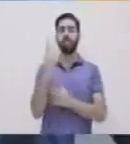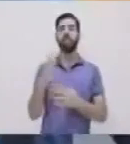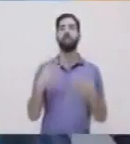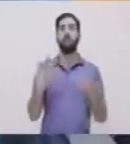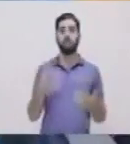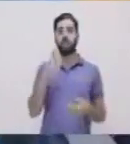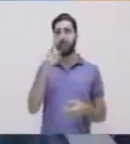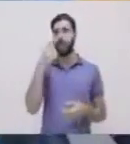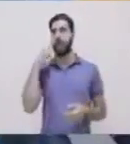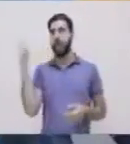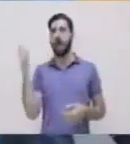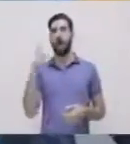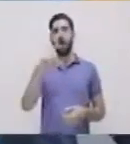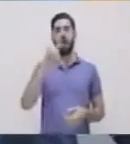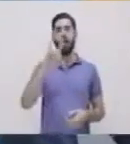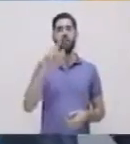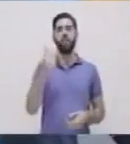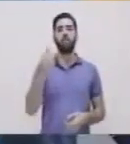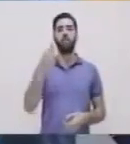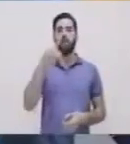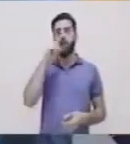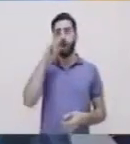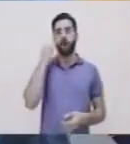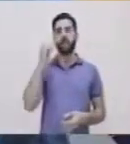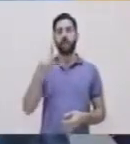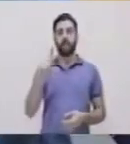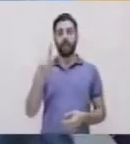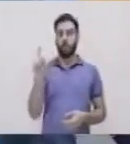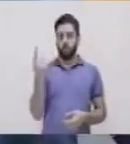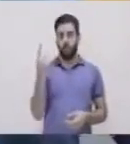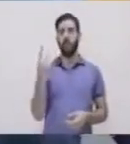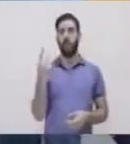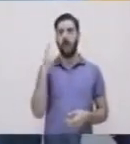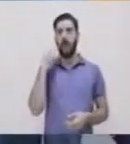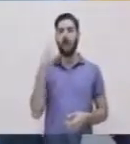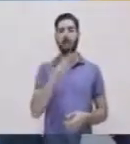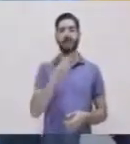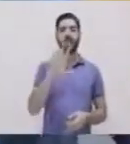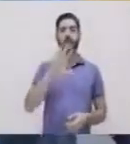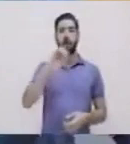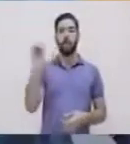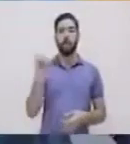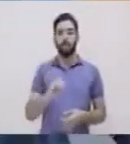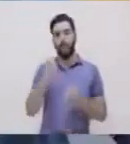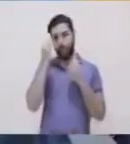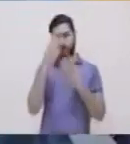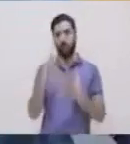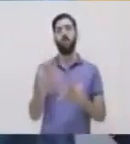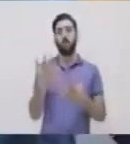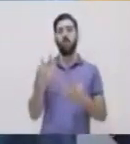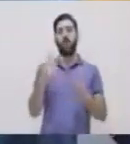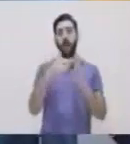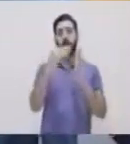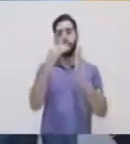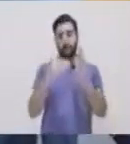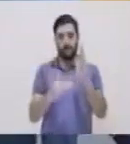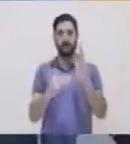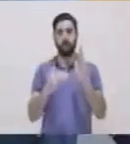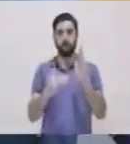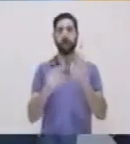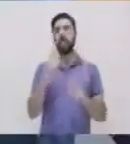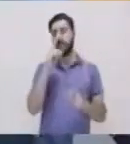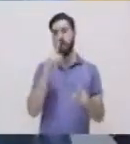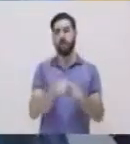ejemplo, con el cuartil 1. Con el cuartil 1 se dice que el 25% de los datos es menor a él y